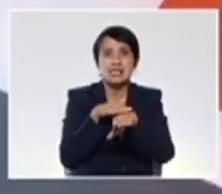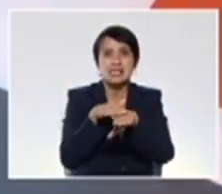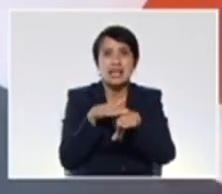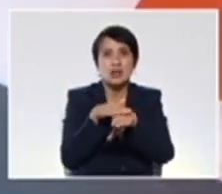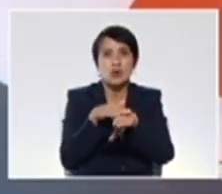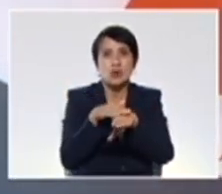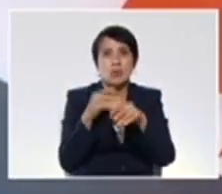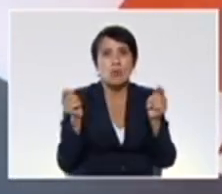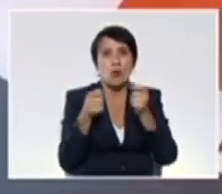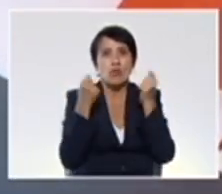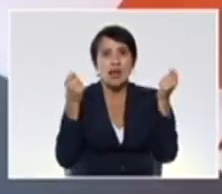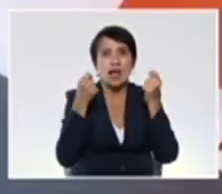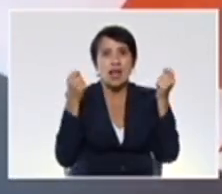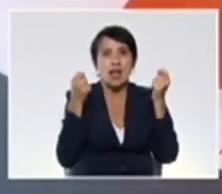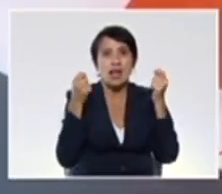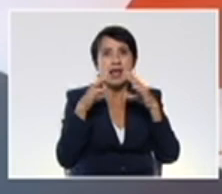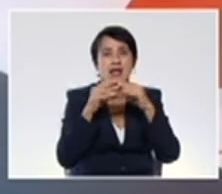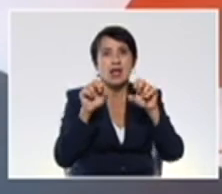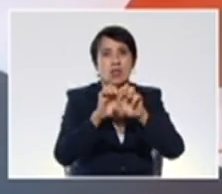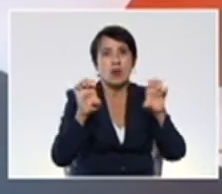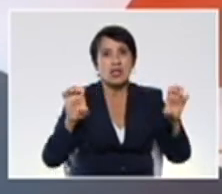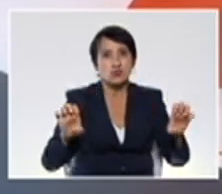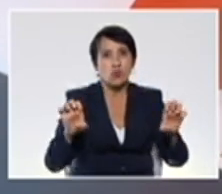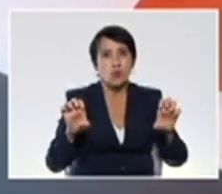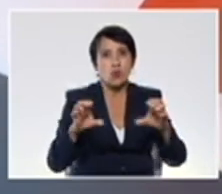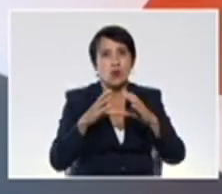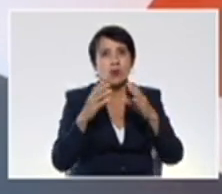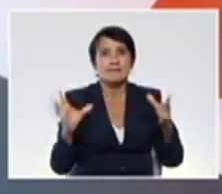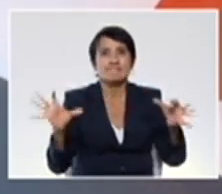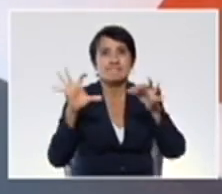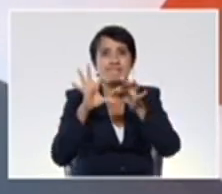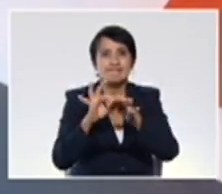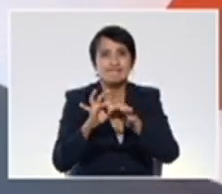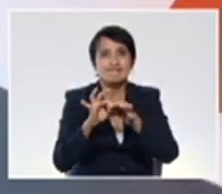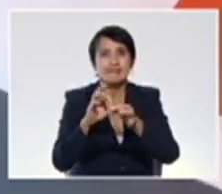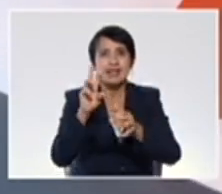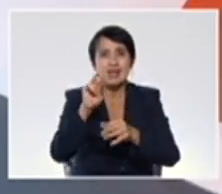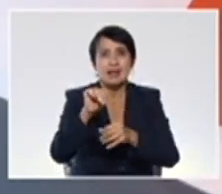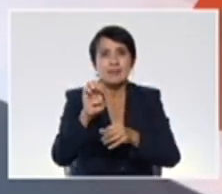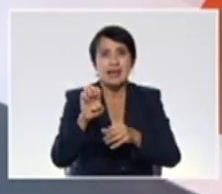del Ministerio del Poder Popular para la Educación con el enlace